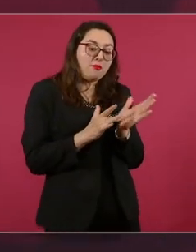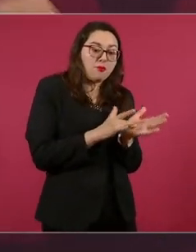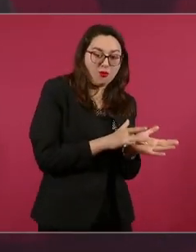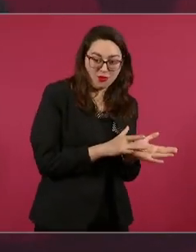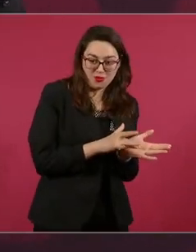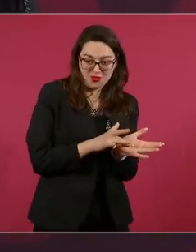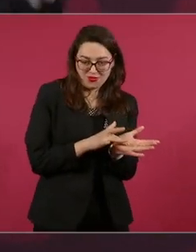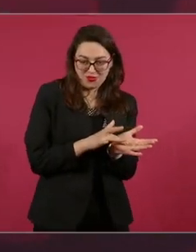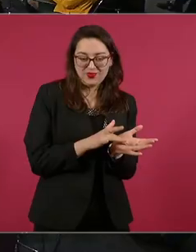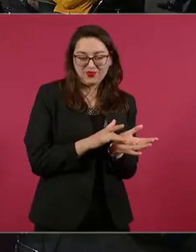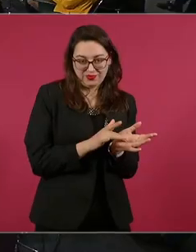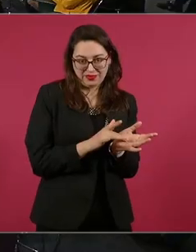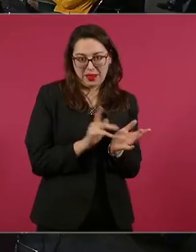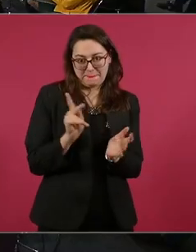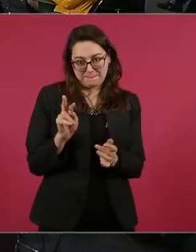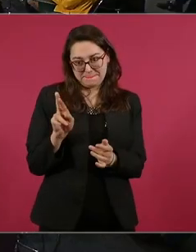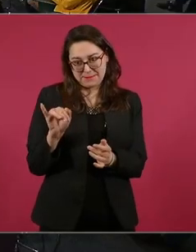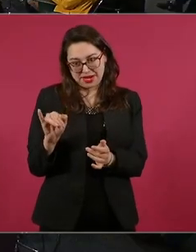le devolvió la mano.